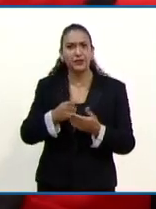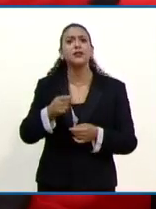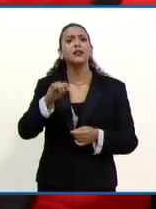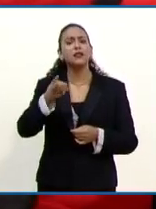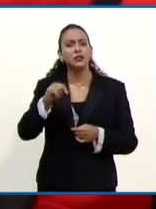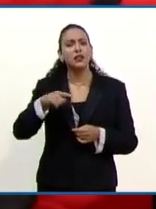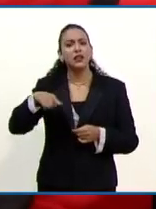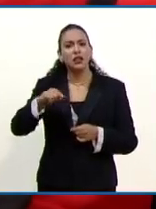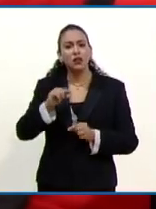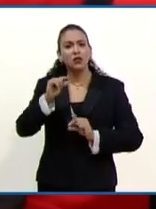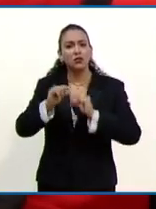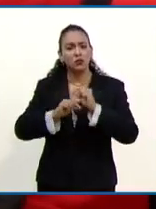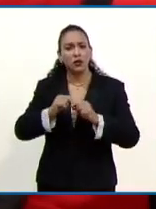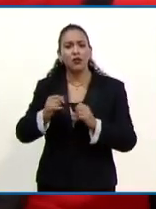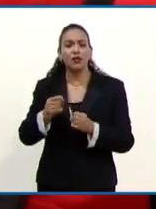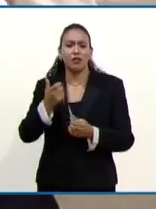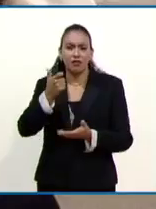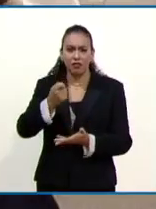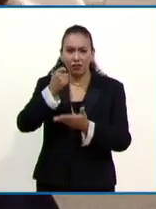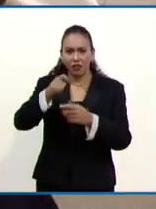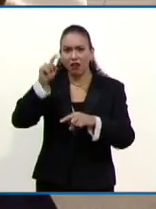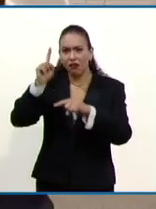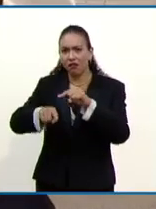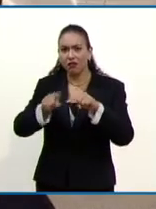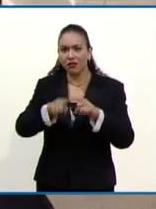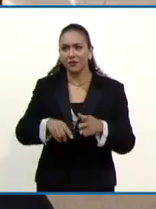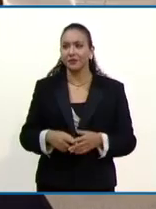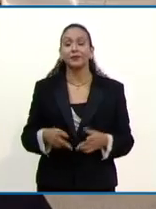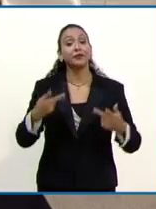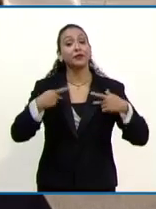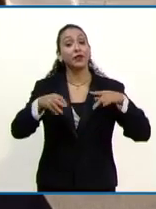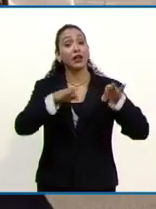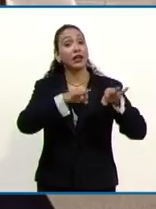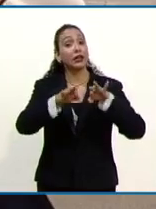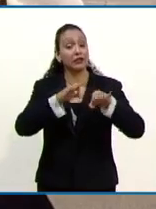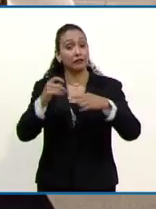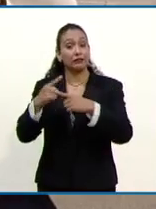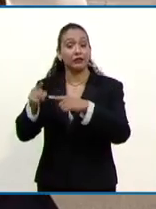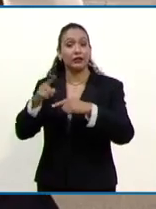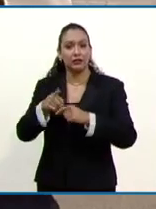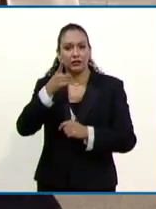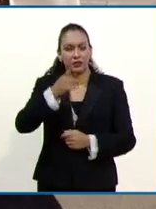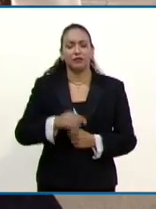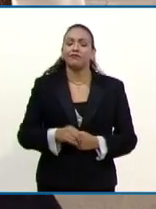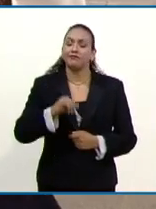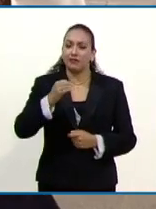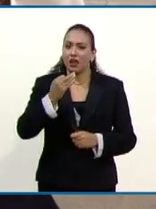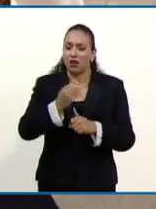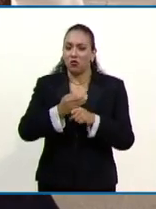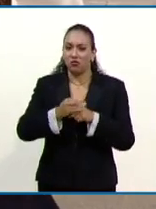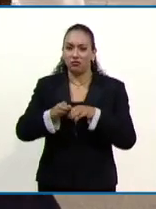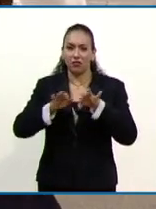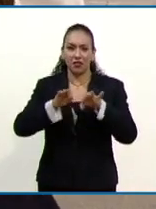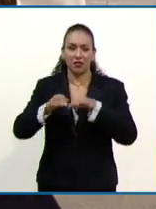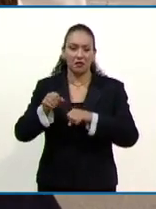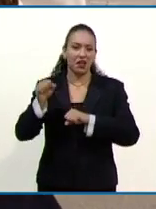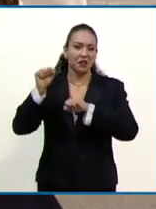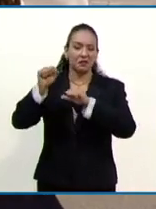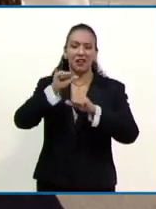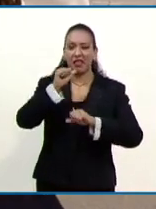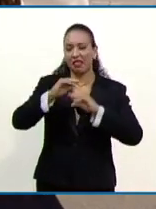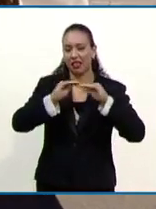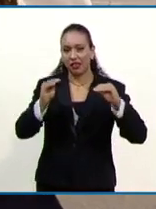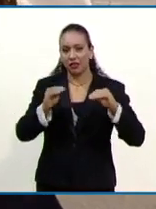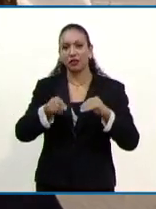van a eliminarse los fondos y los retiros. Trabajadoras y trabajadores reiteraron que a pesar de este paro indefinido de labores, se